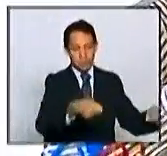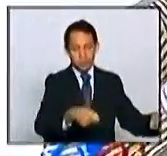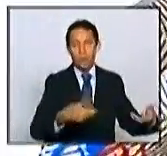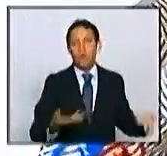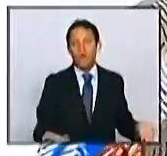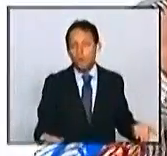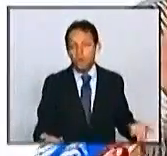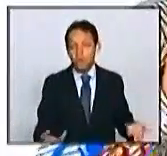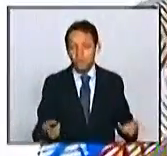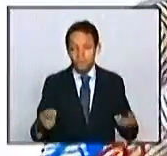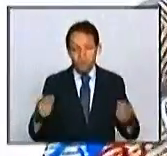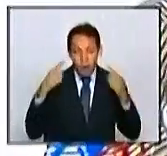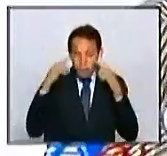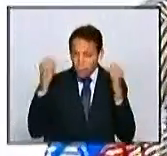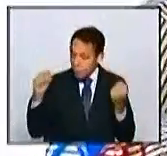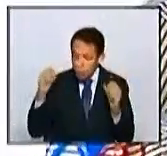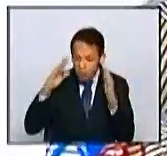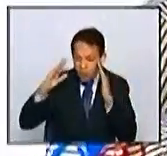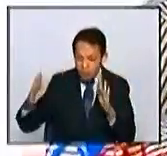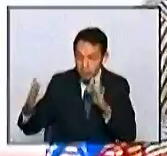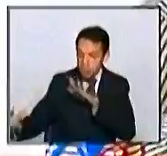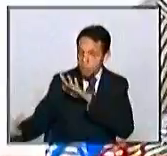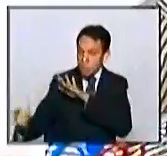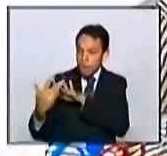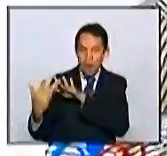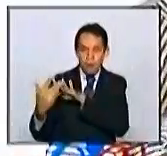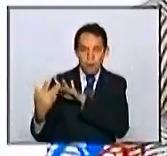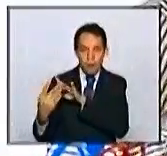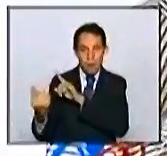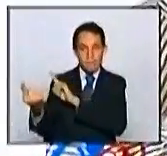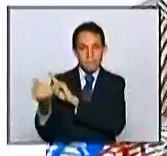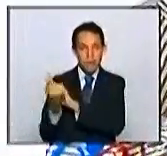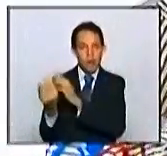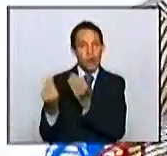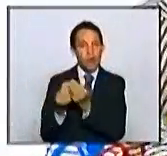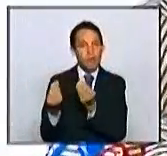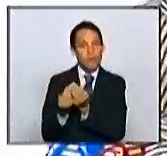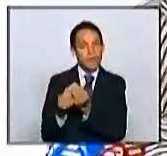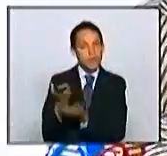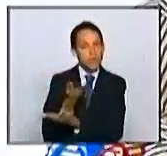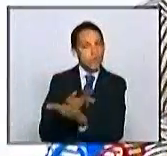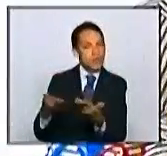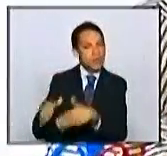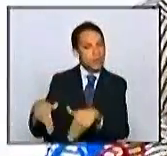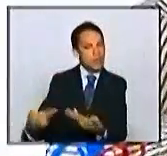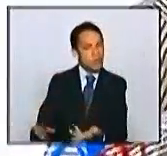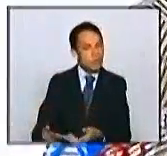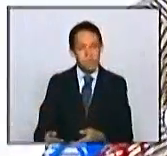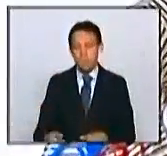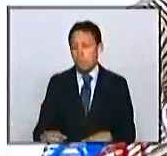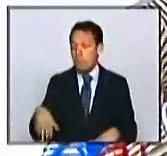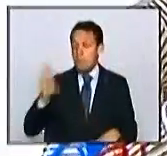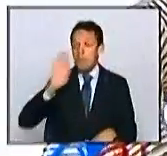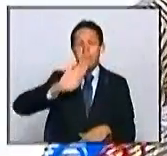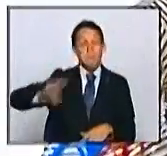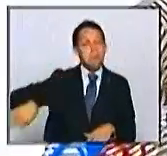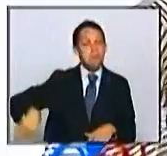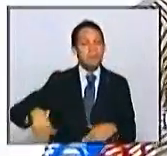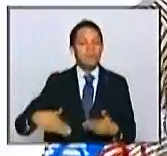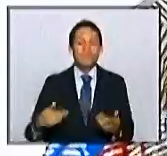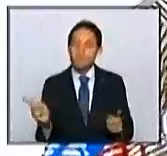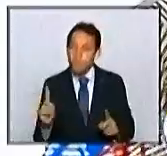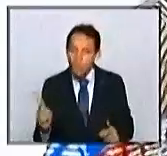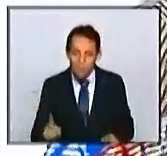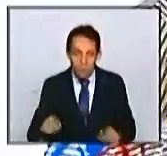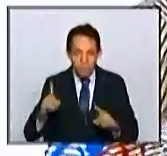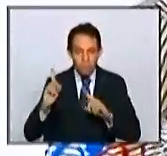relaciones interpersonales que se generan entre los compañeros y los colegas de trabajo. La psicología